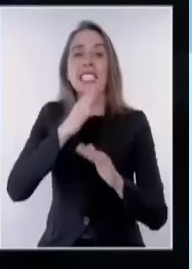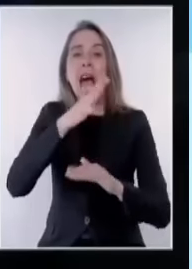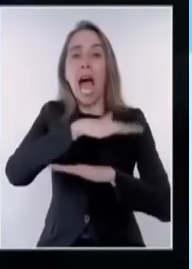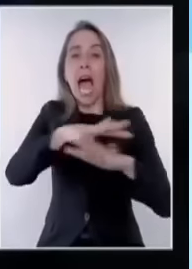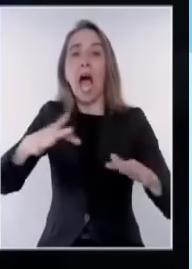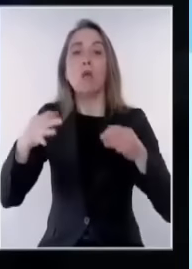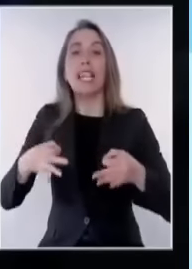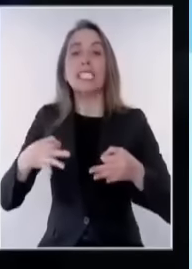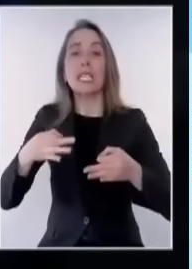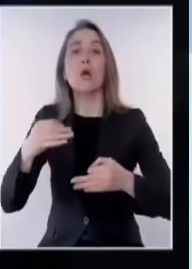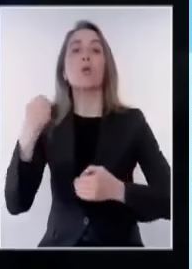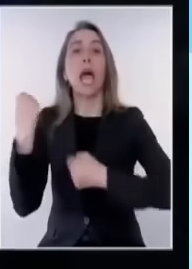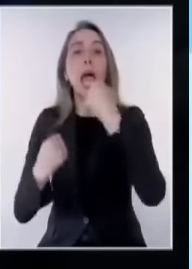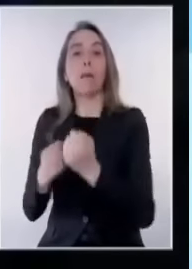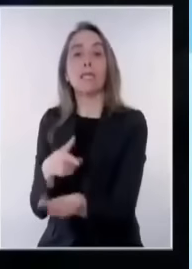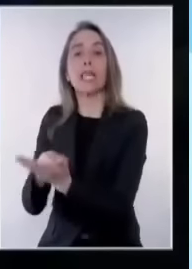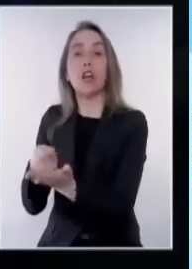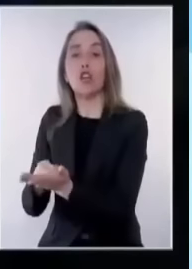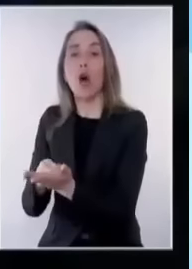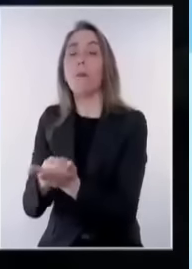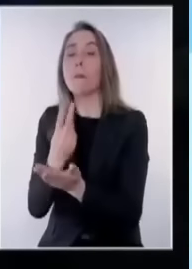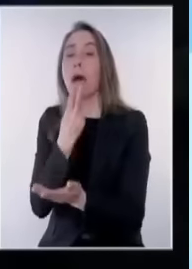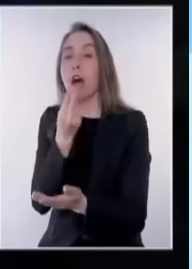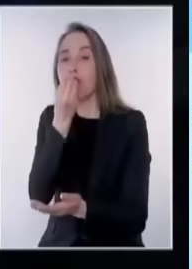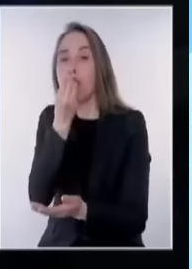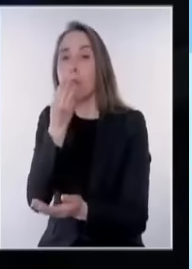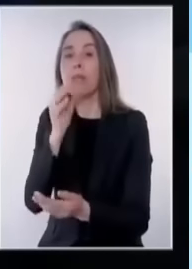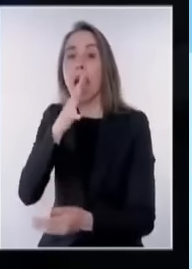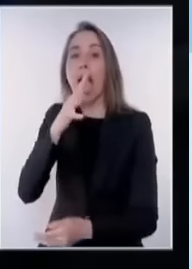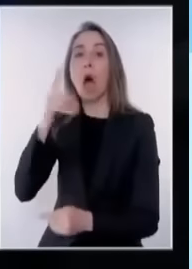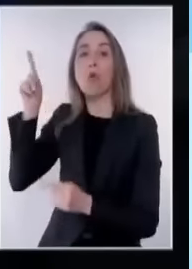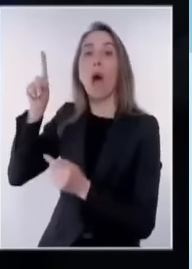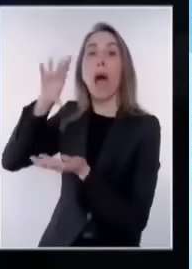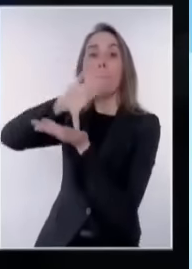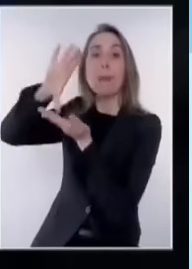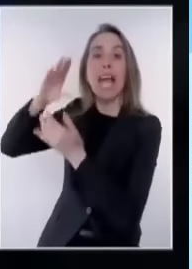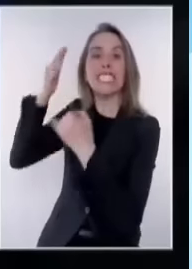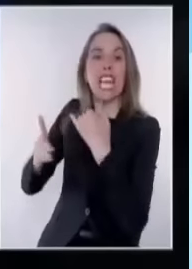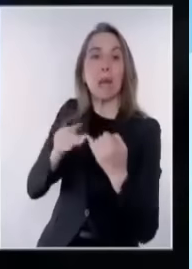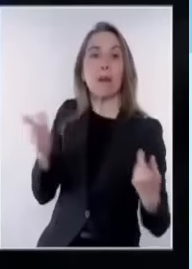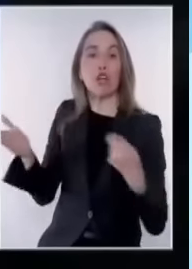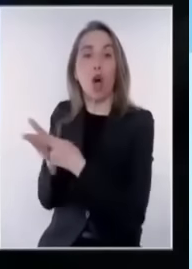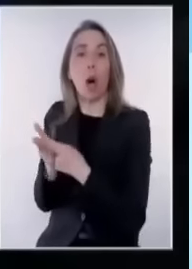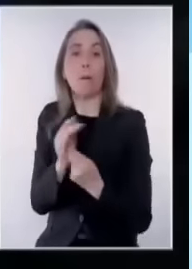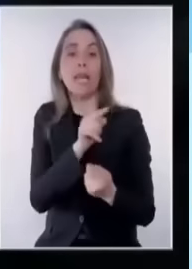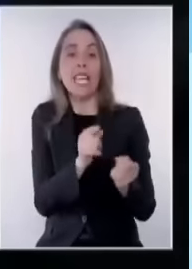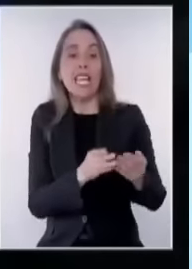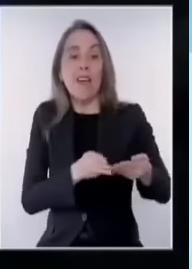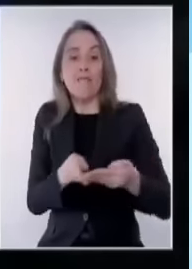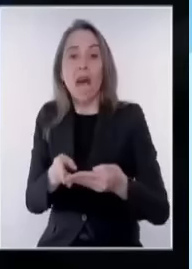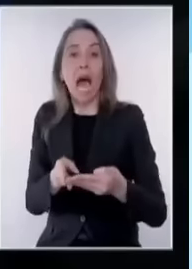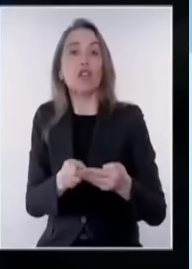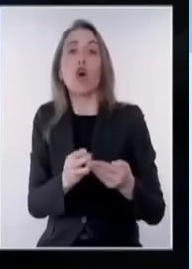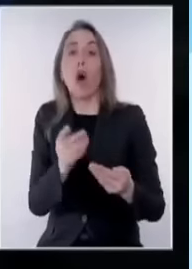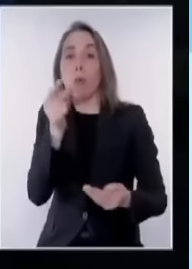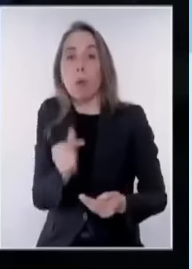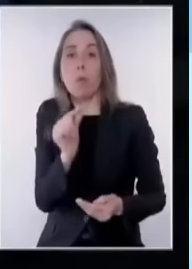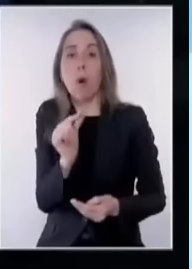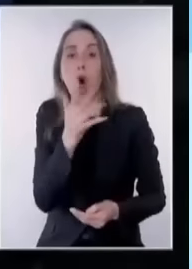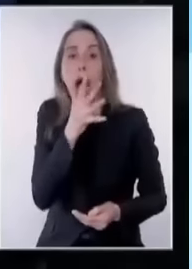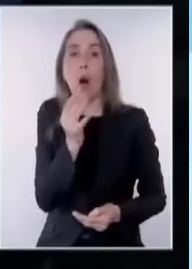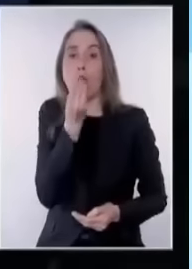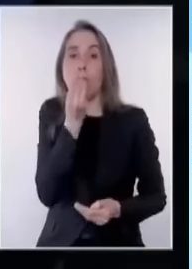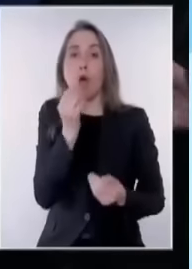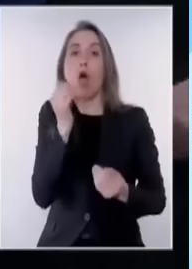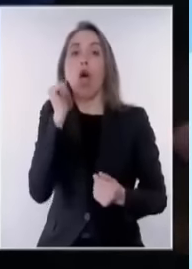de proveedores donde se podía adquirir víveres y agua en territorio enemigo. Que era muy significativo, porque el buque no tenía autonomía eterna,